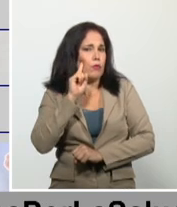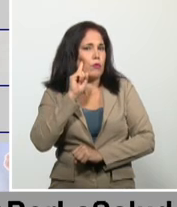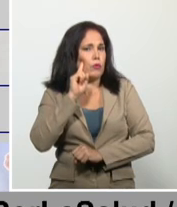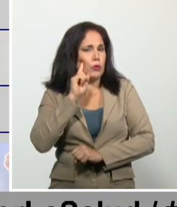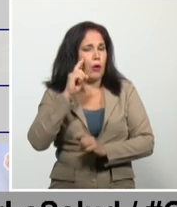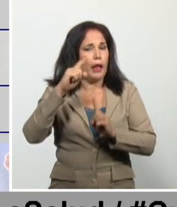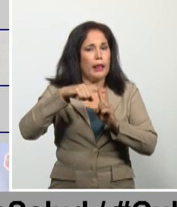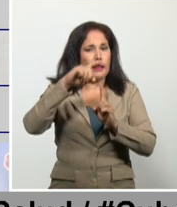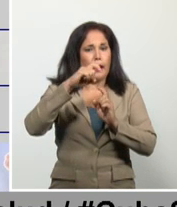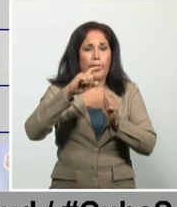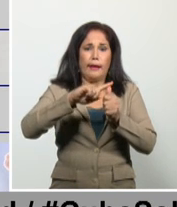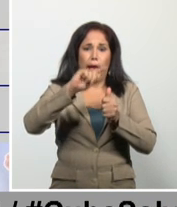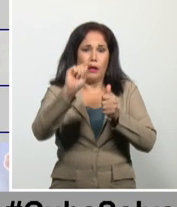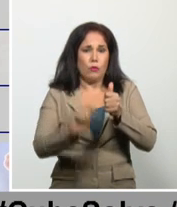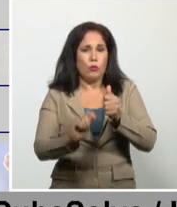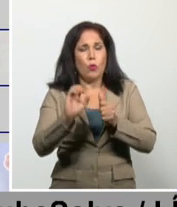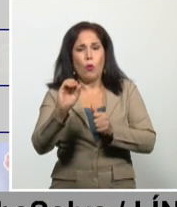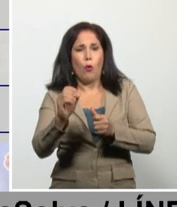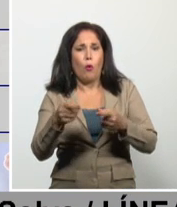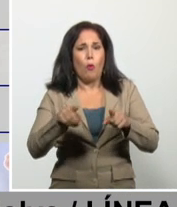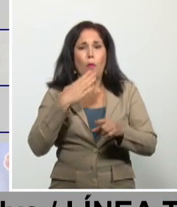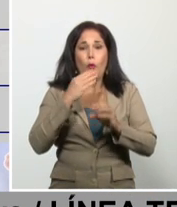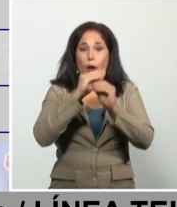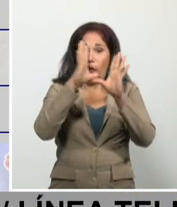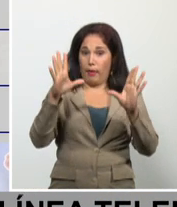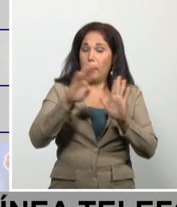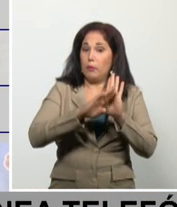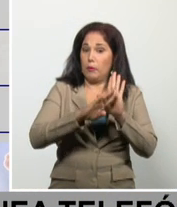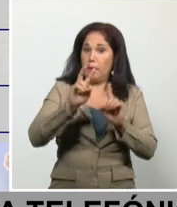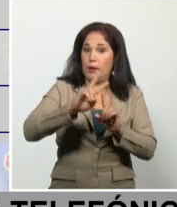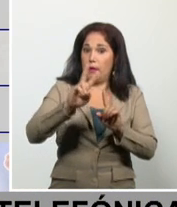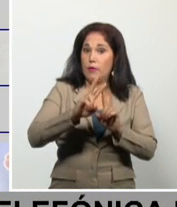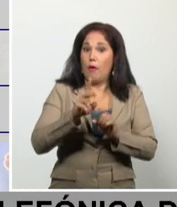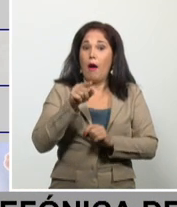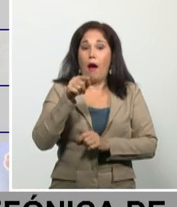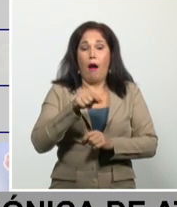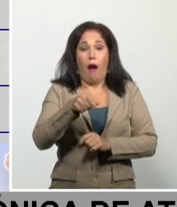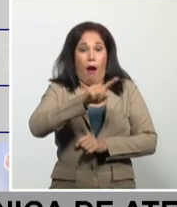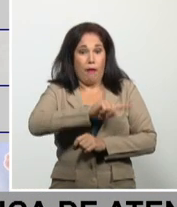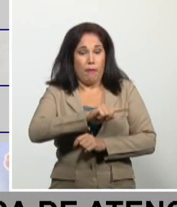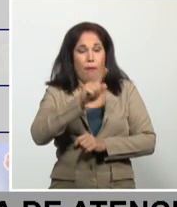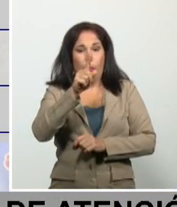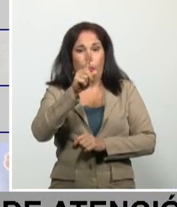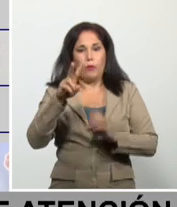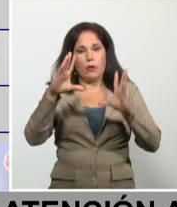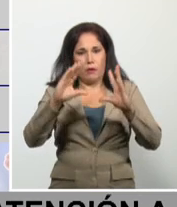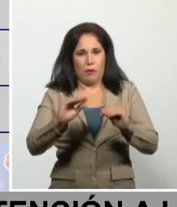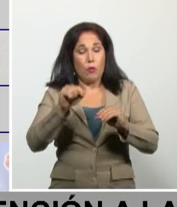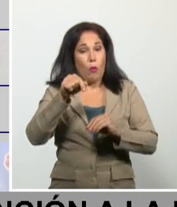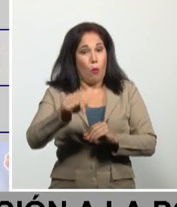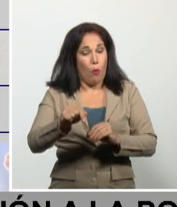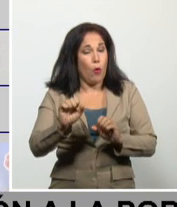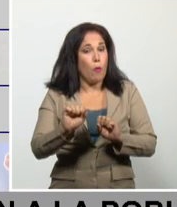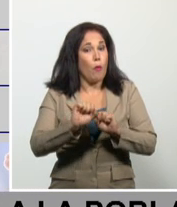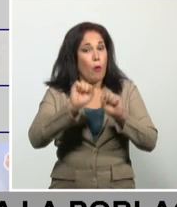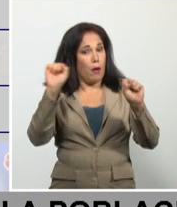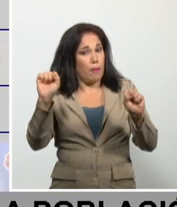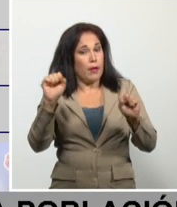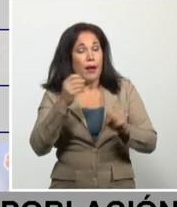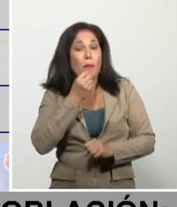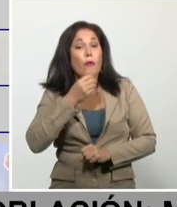Telesur o en la revista de la mañana, esto es el corte hasta las 12 de la noche, pero ya esta mañana yo oía, y es